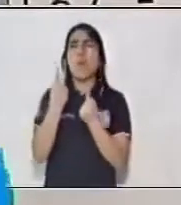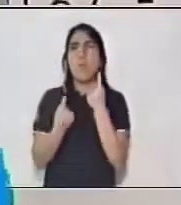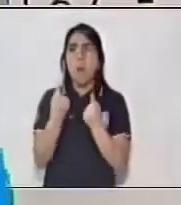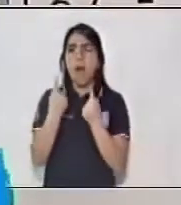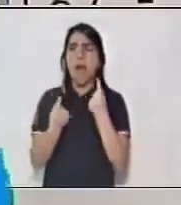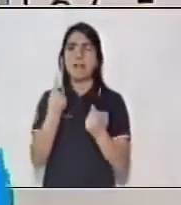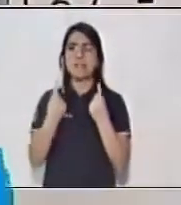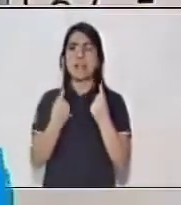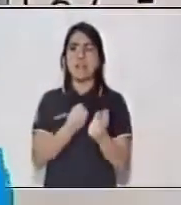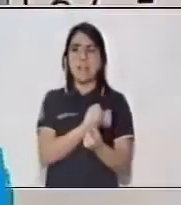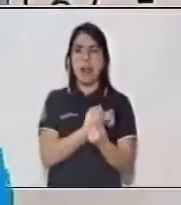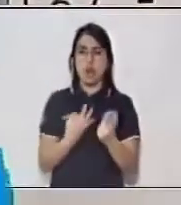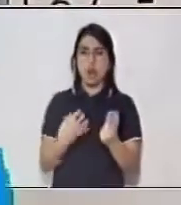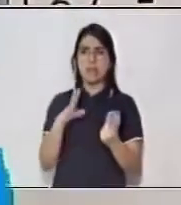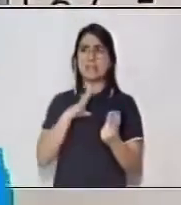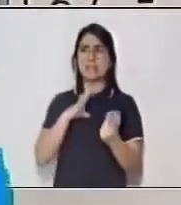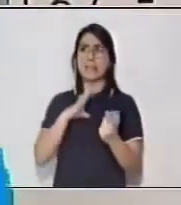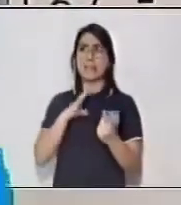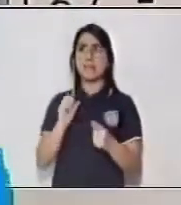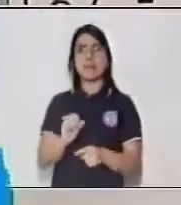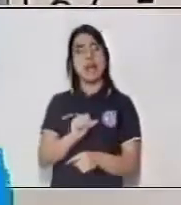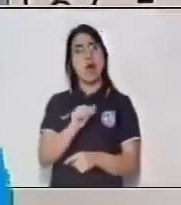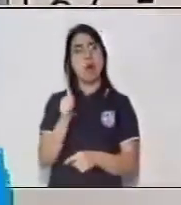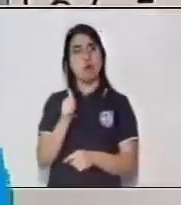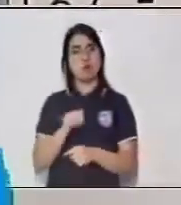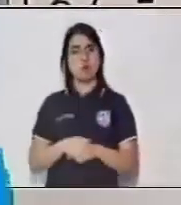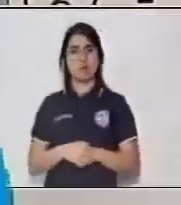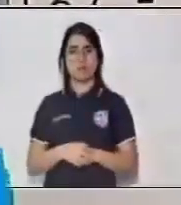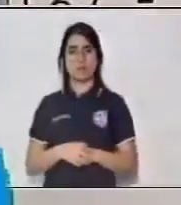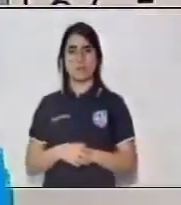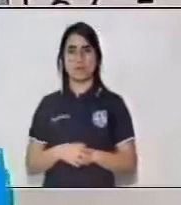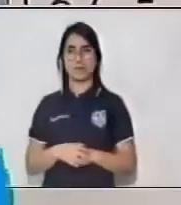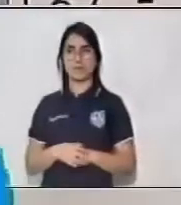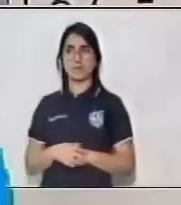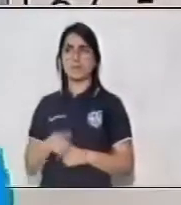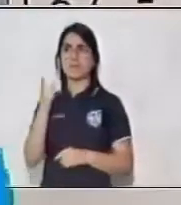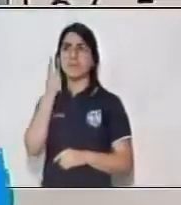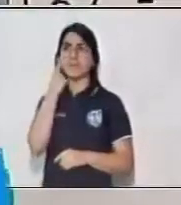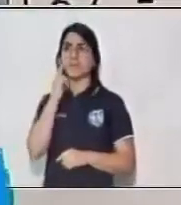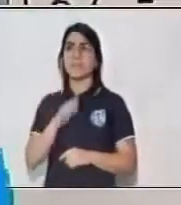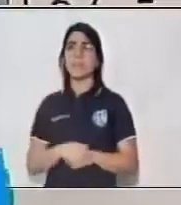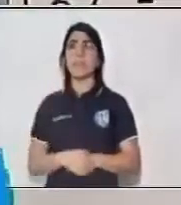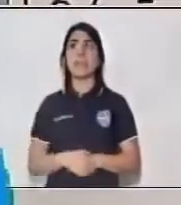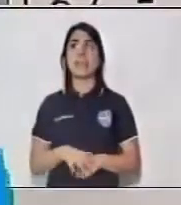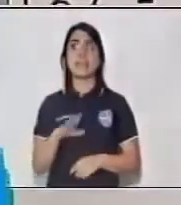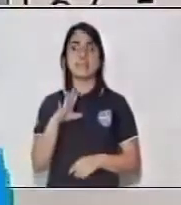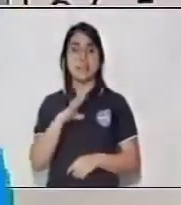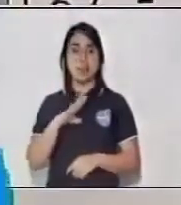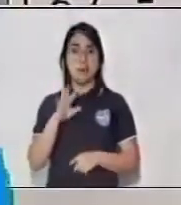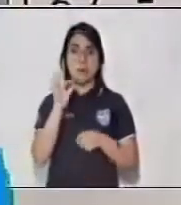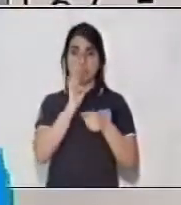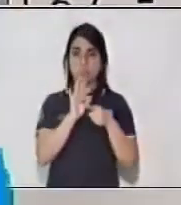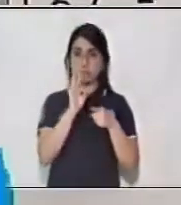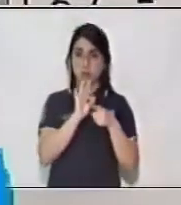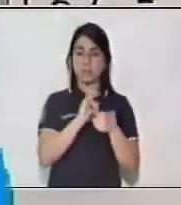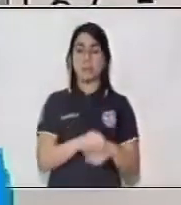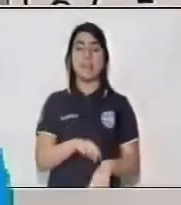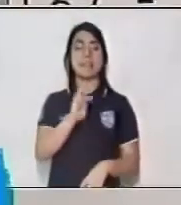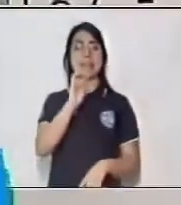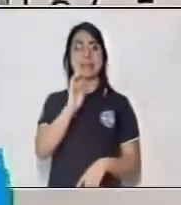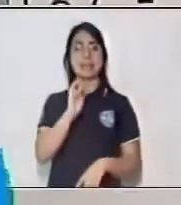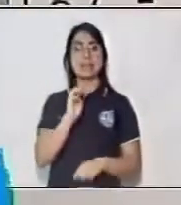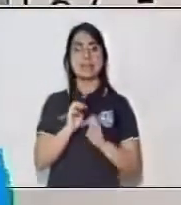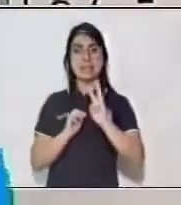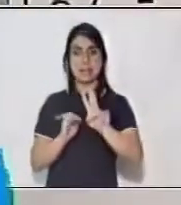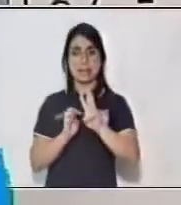a iniciar entonces. Tenemos la función 3 elevado a la x. El primer valor que nos dan